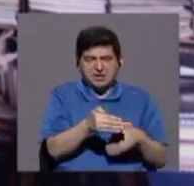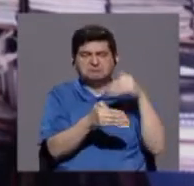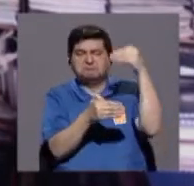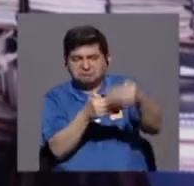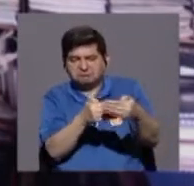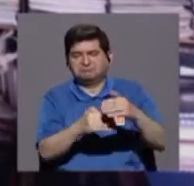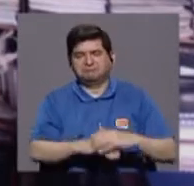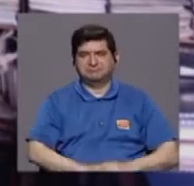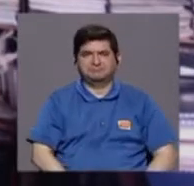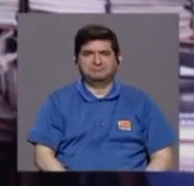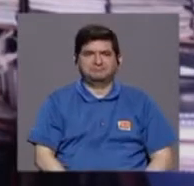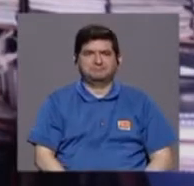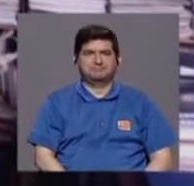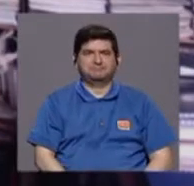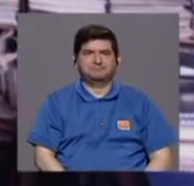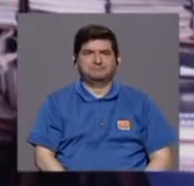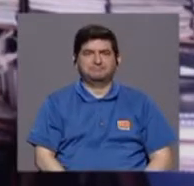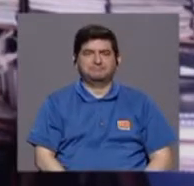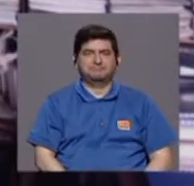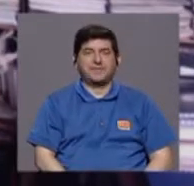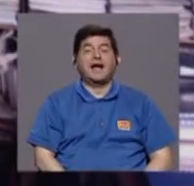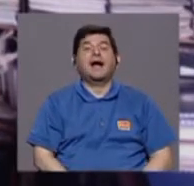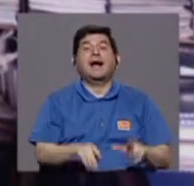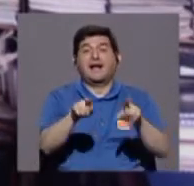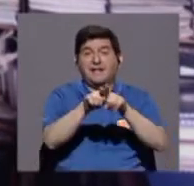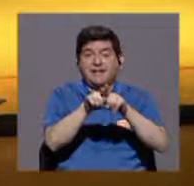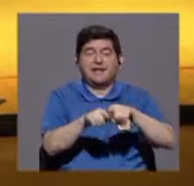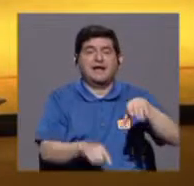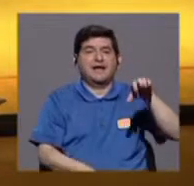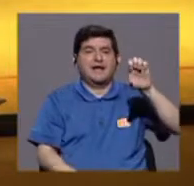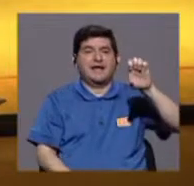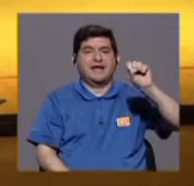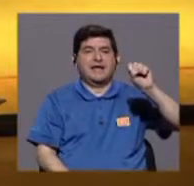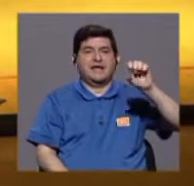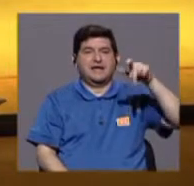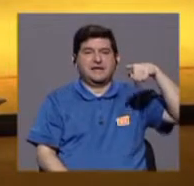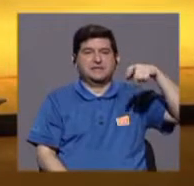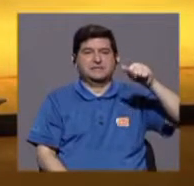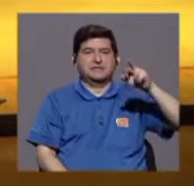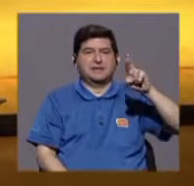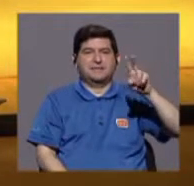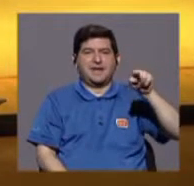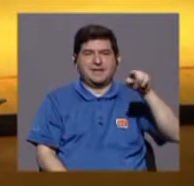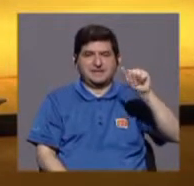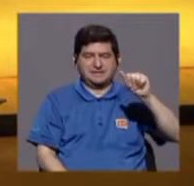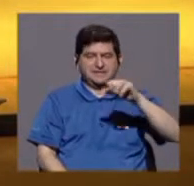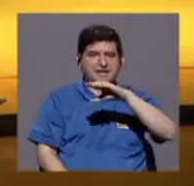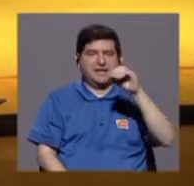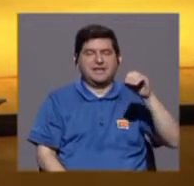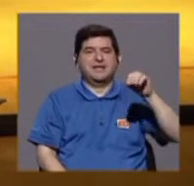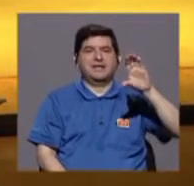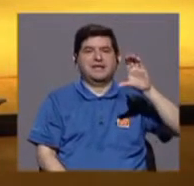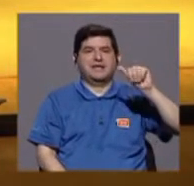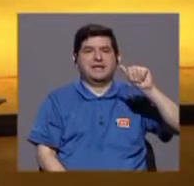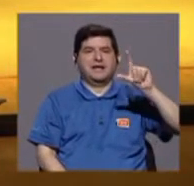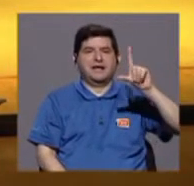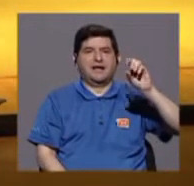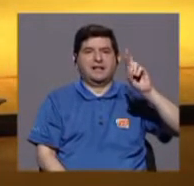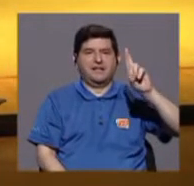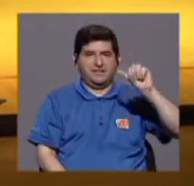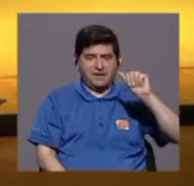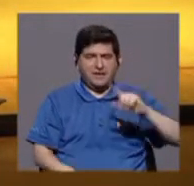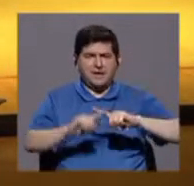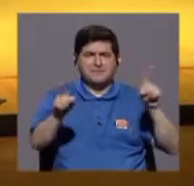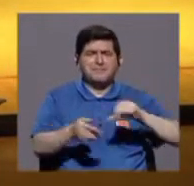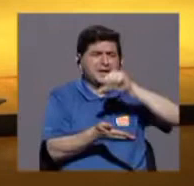después, ¿verdad? Y entonces Esparza, naturalmente Esparza y Caldera, del lado del Pacífico, pero son